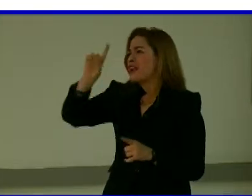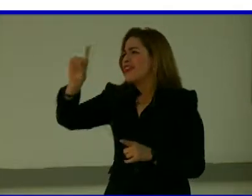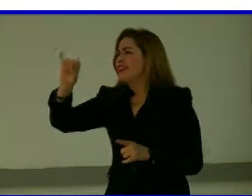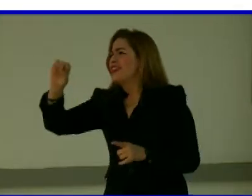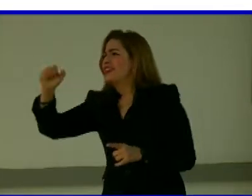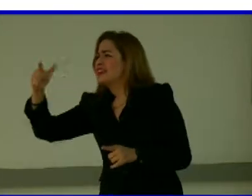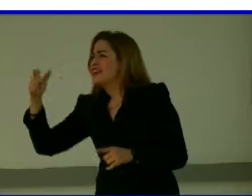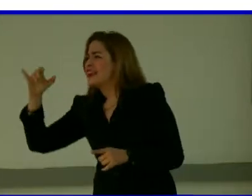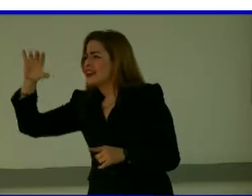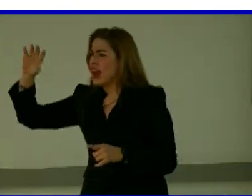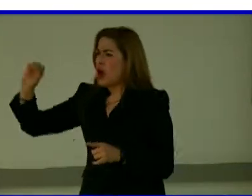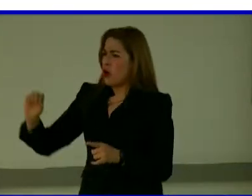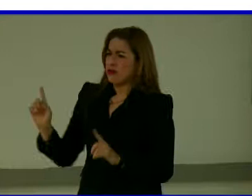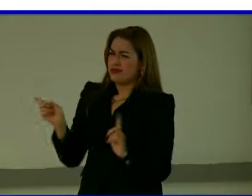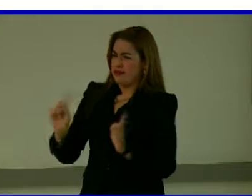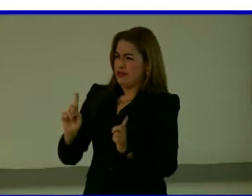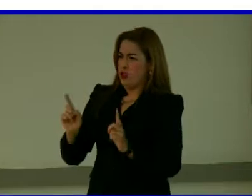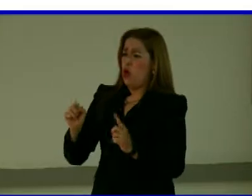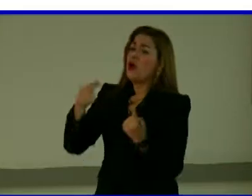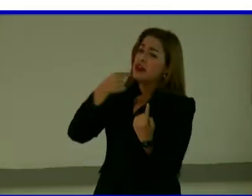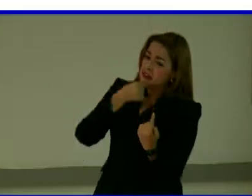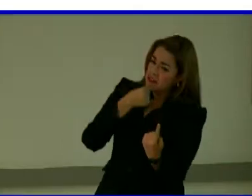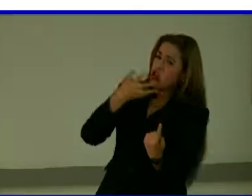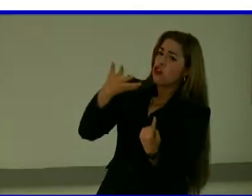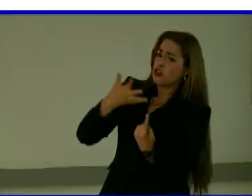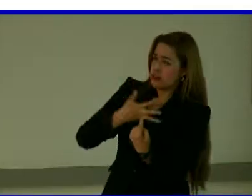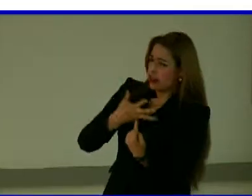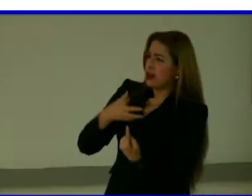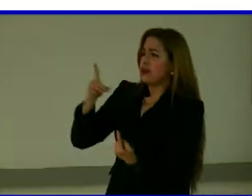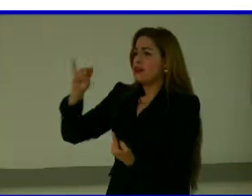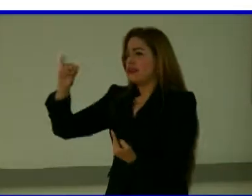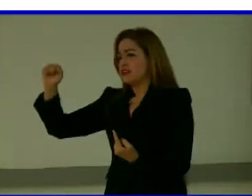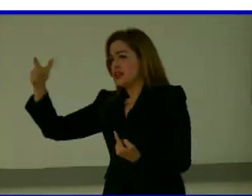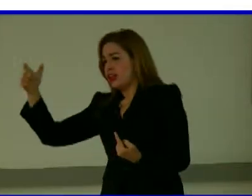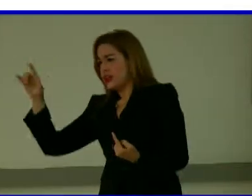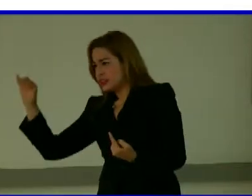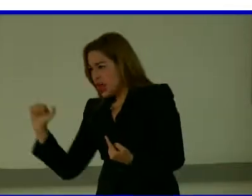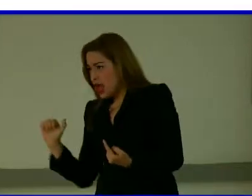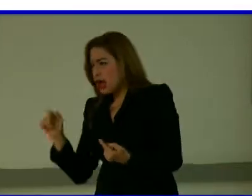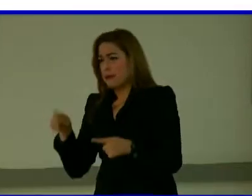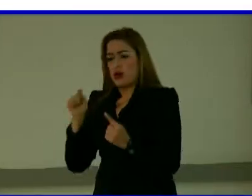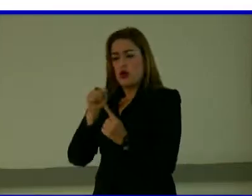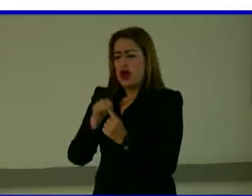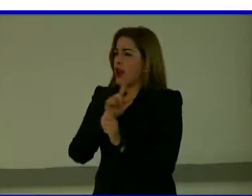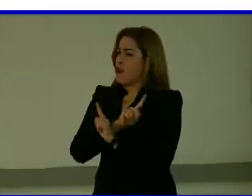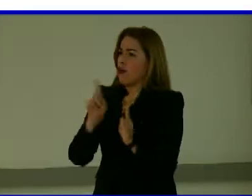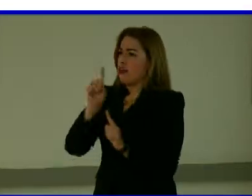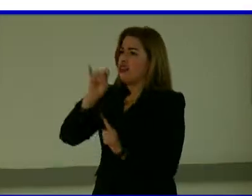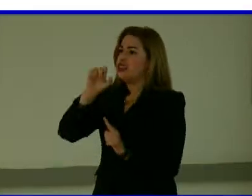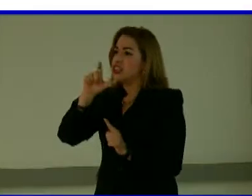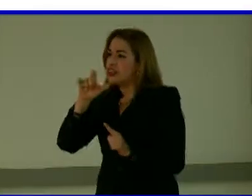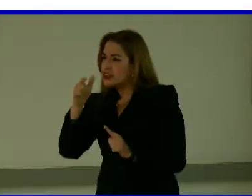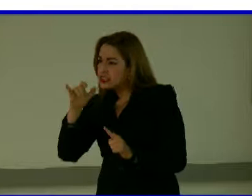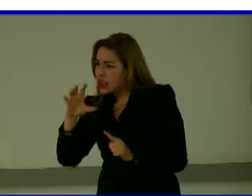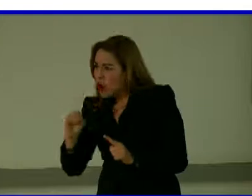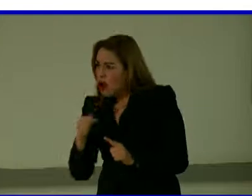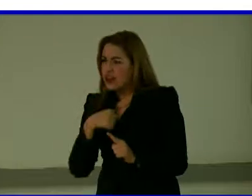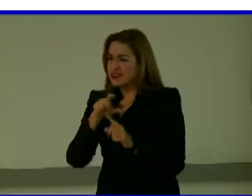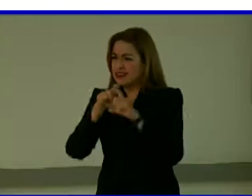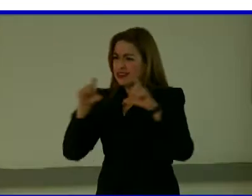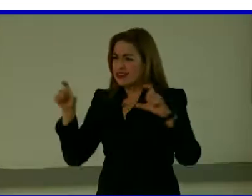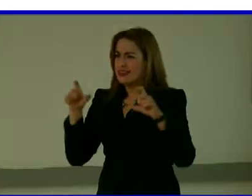tener dislexia, pero no son disléxicos. Para saber qué es lo que está pasando con este